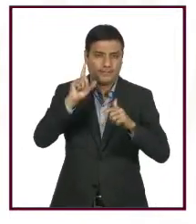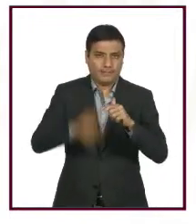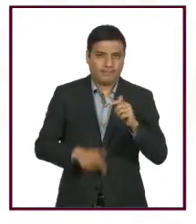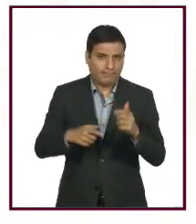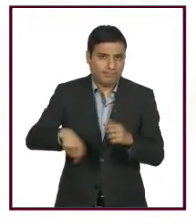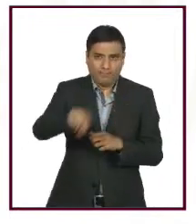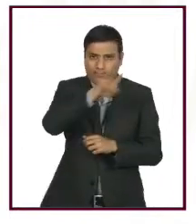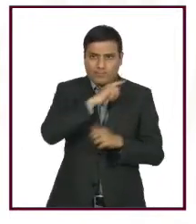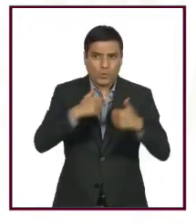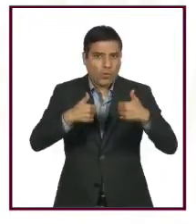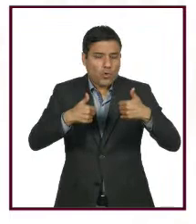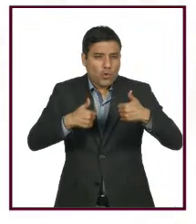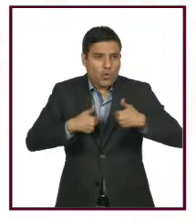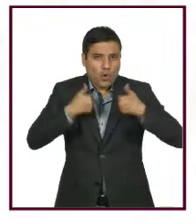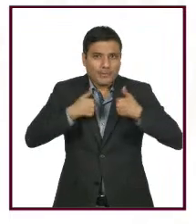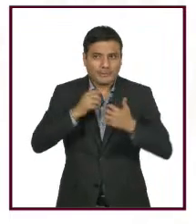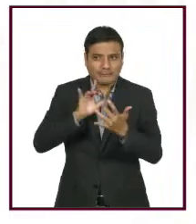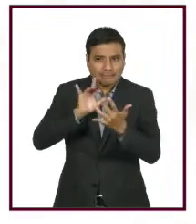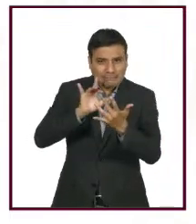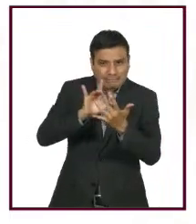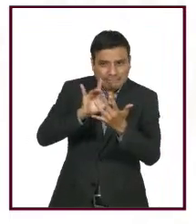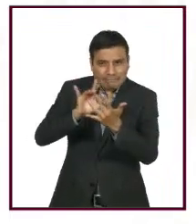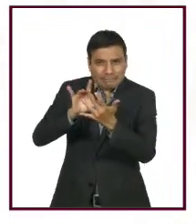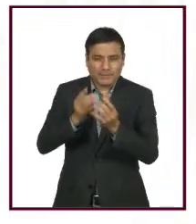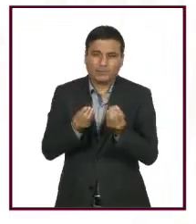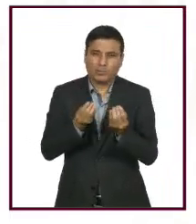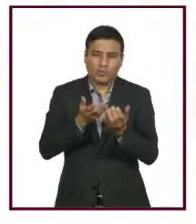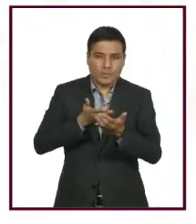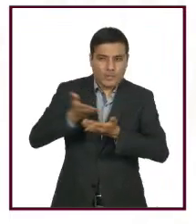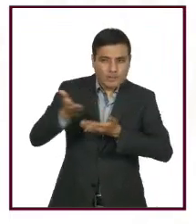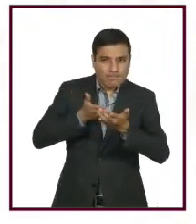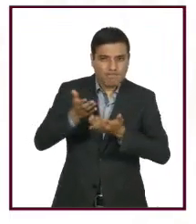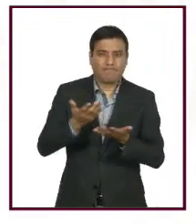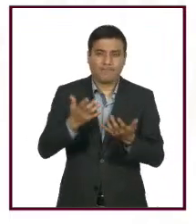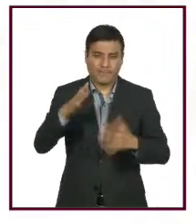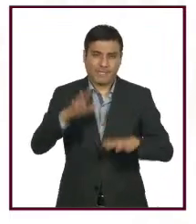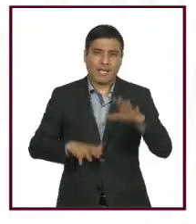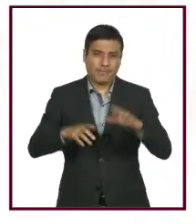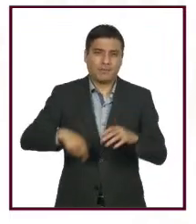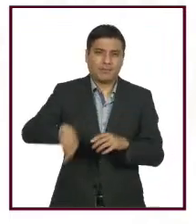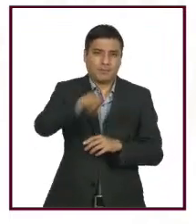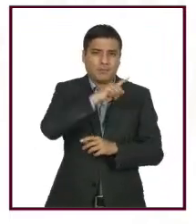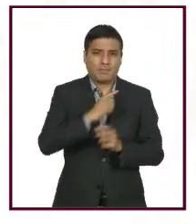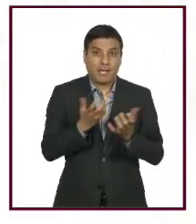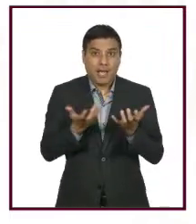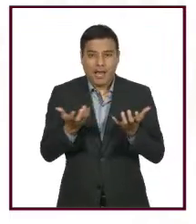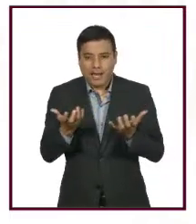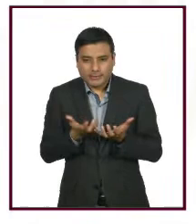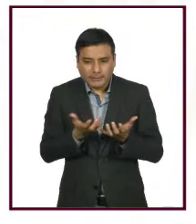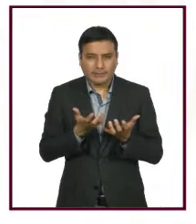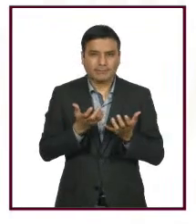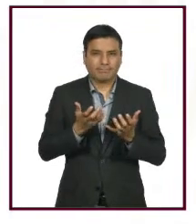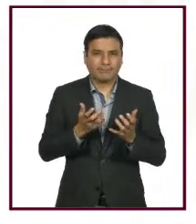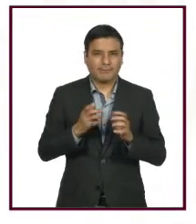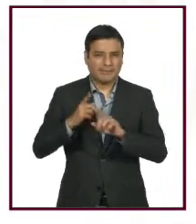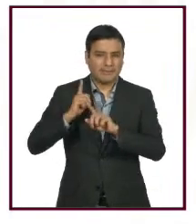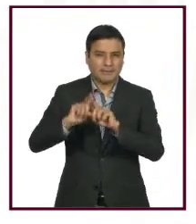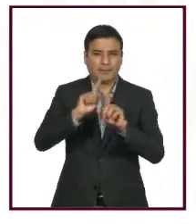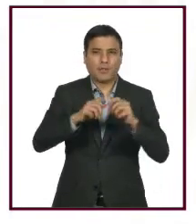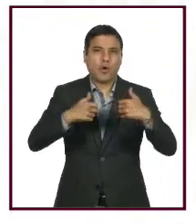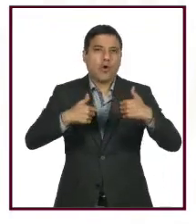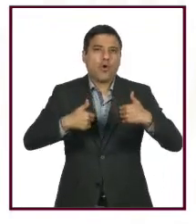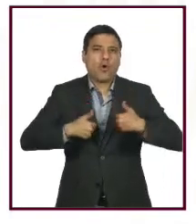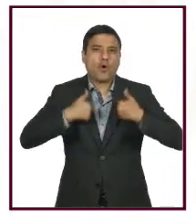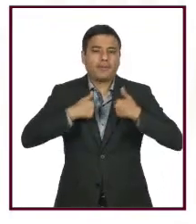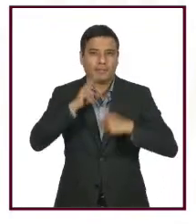con las y los adolescentes, ¿no? Como modelos de comportamiento muchas veces son como los ídolos o figuras a seguir,